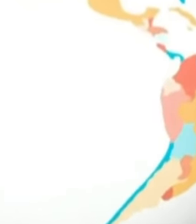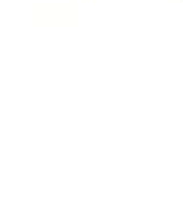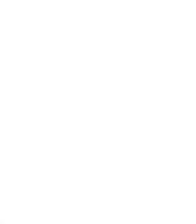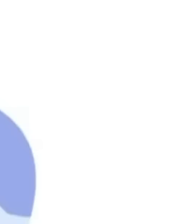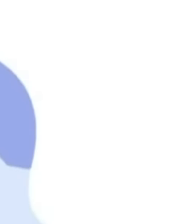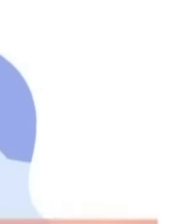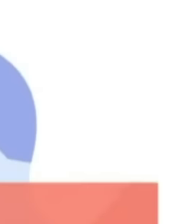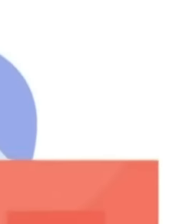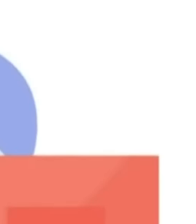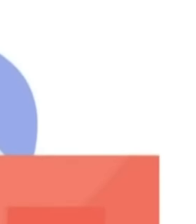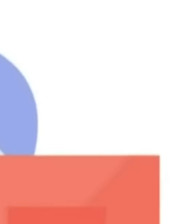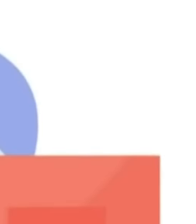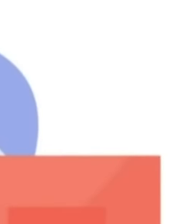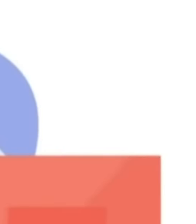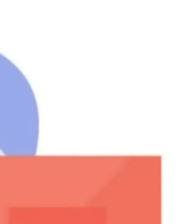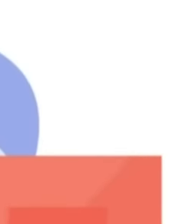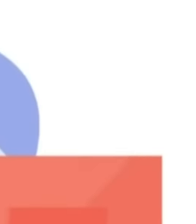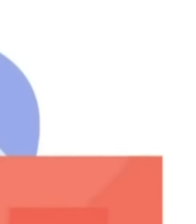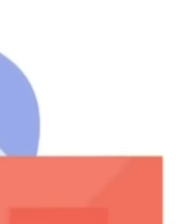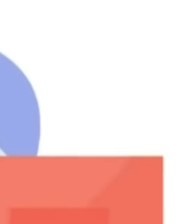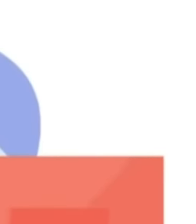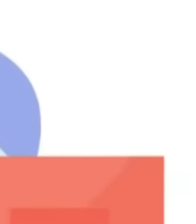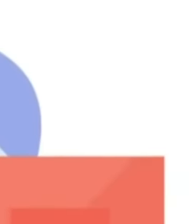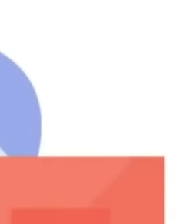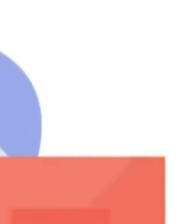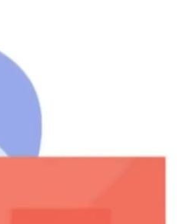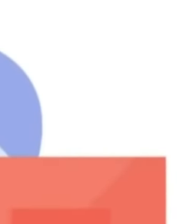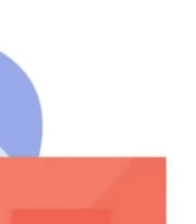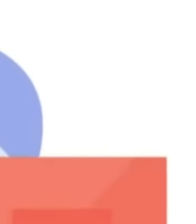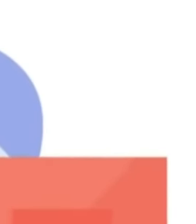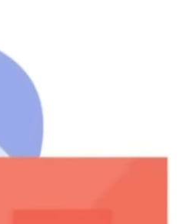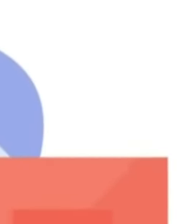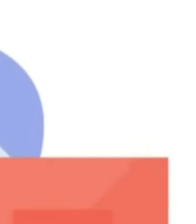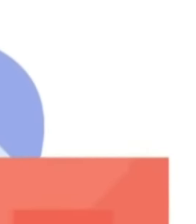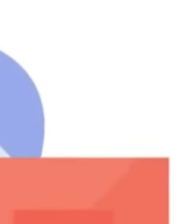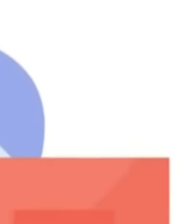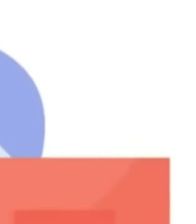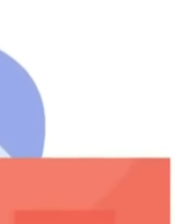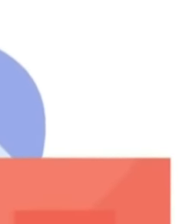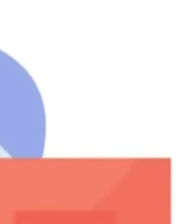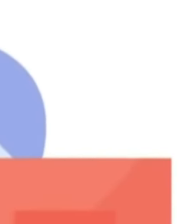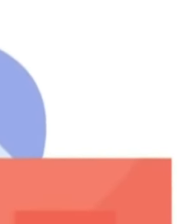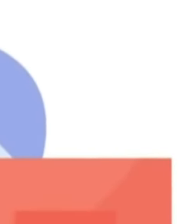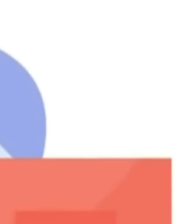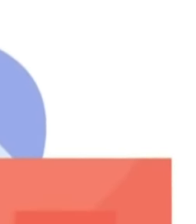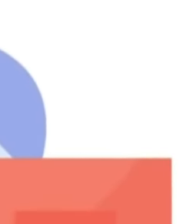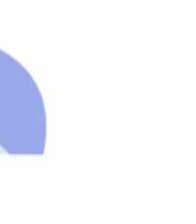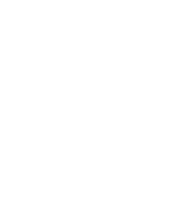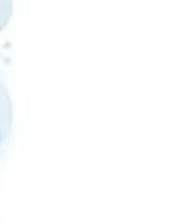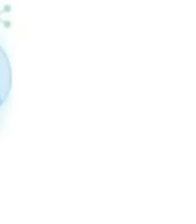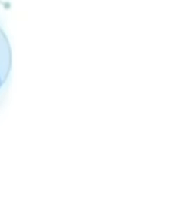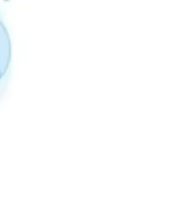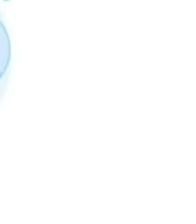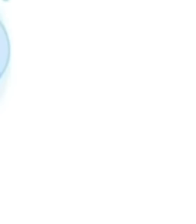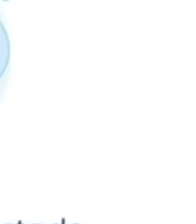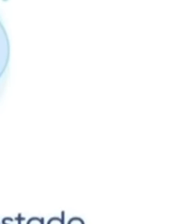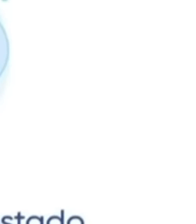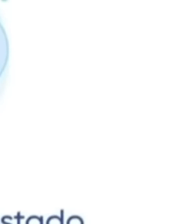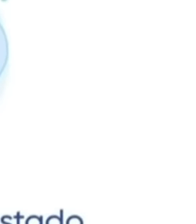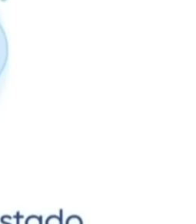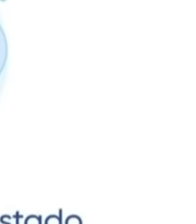Para seguir mejorando los servicios y poder brindarle mayor calidad a todos los habitantes del interior del país, hoy más que